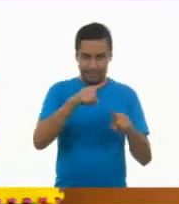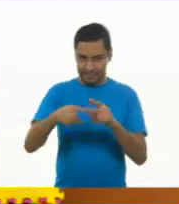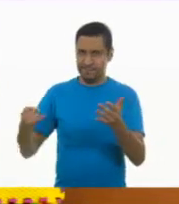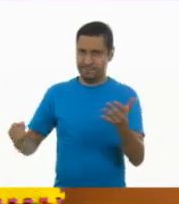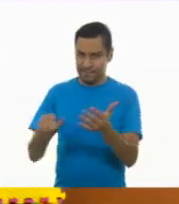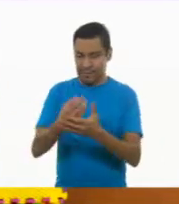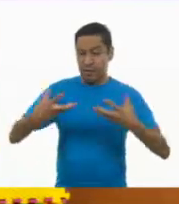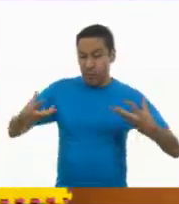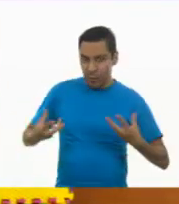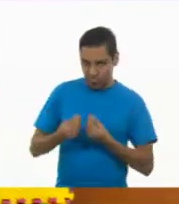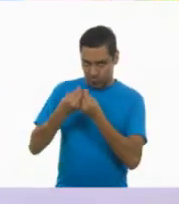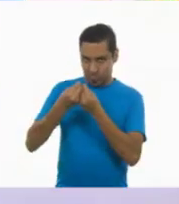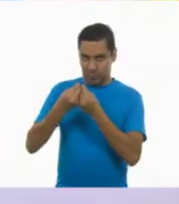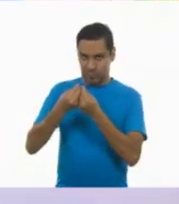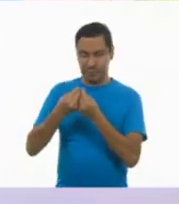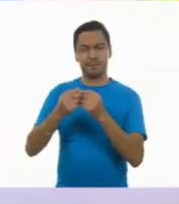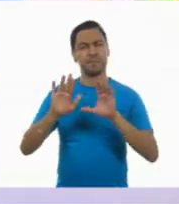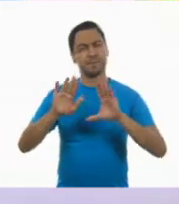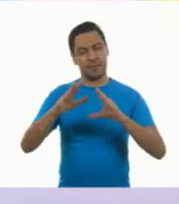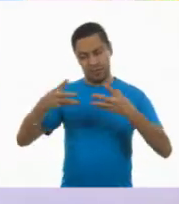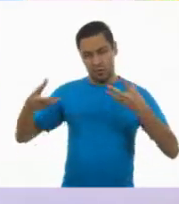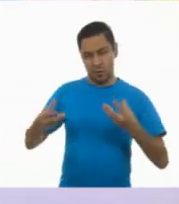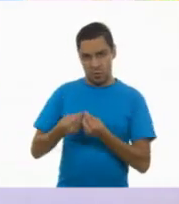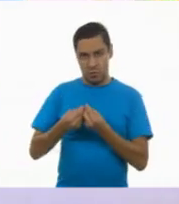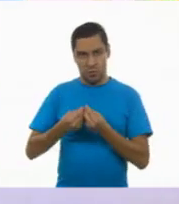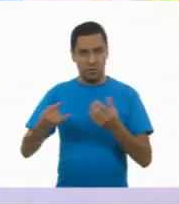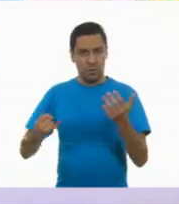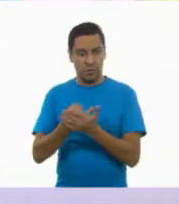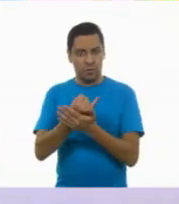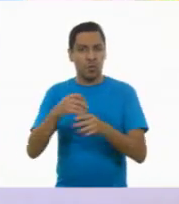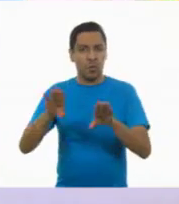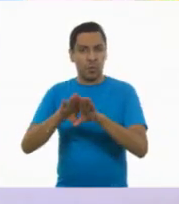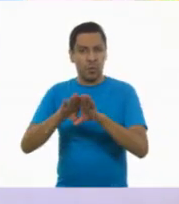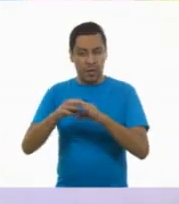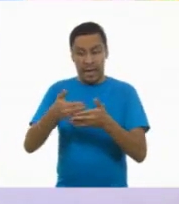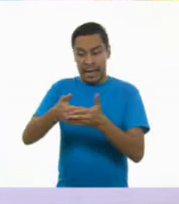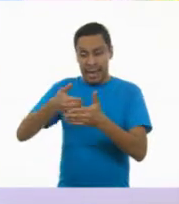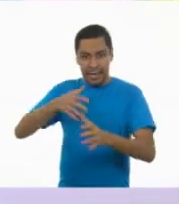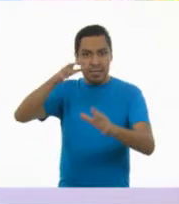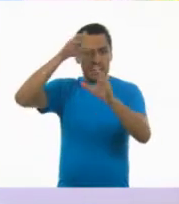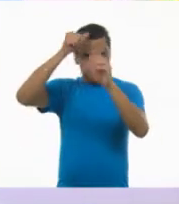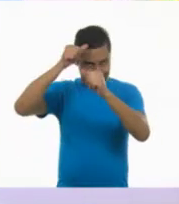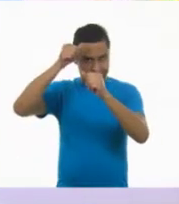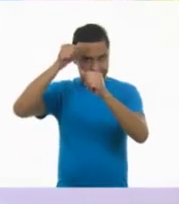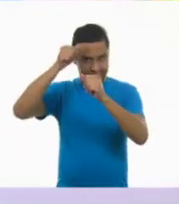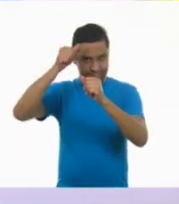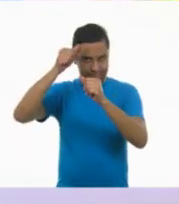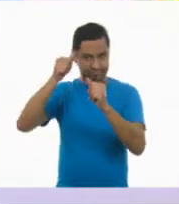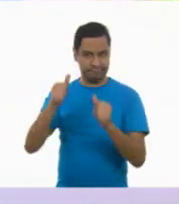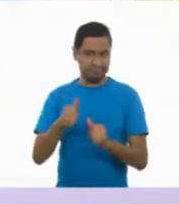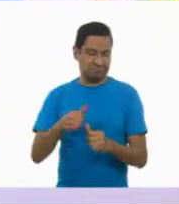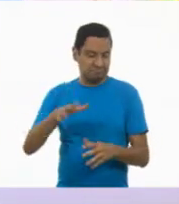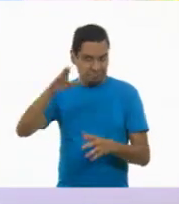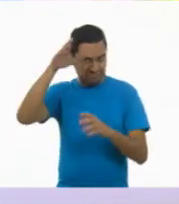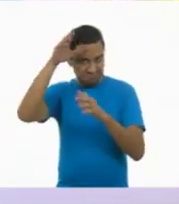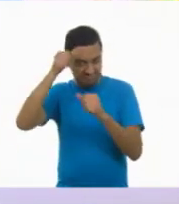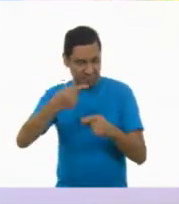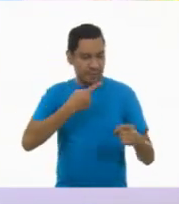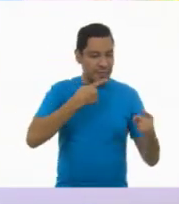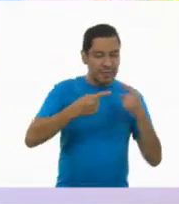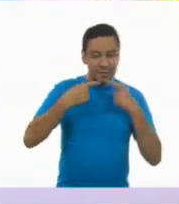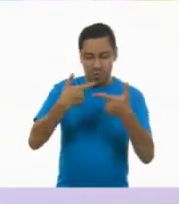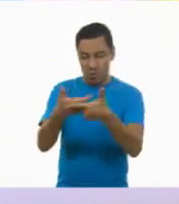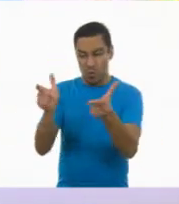Una decisión colectiva surge como resultado de un acuerdo o de un pacto que se establece entre un grupo de